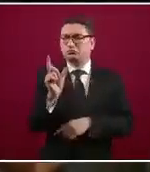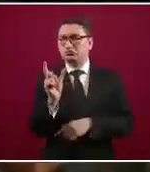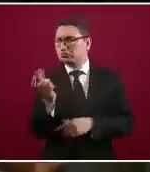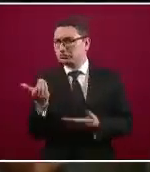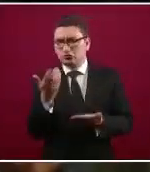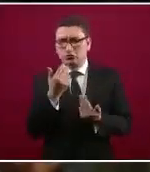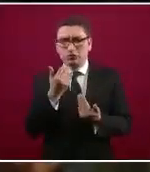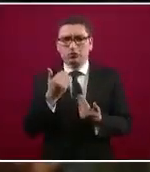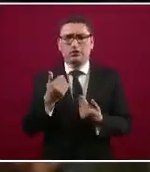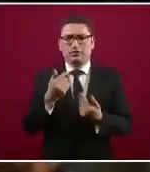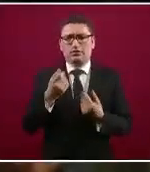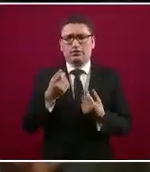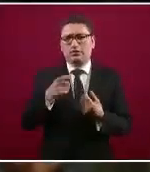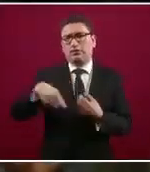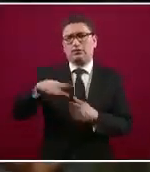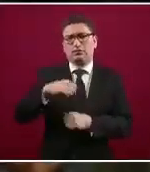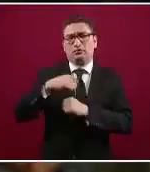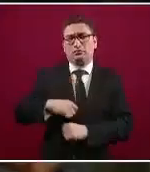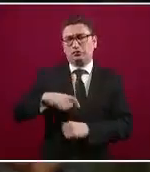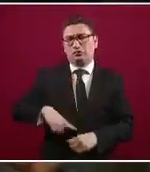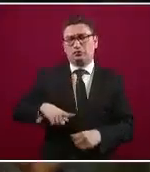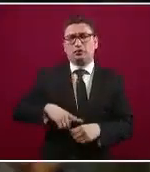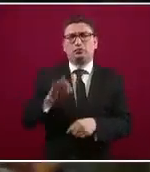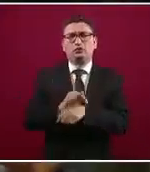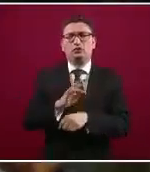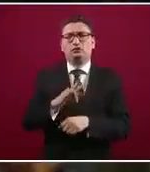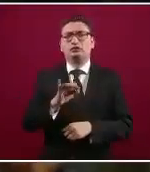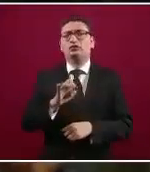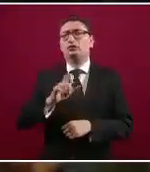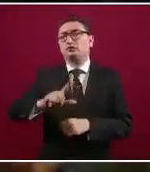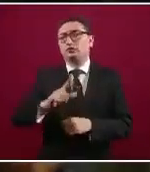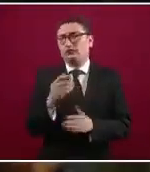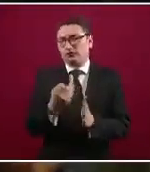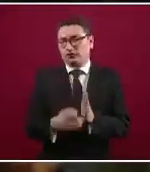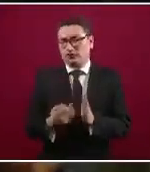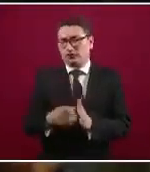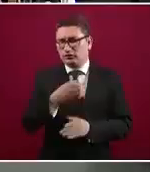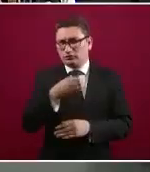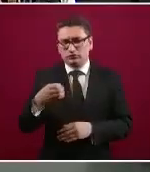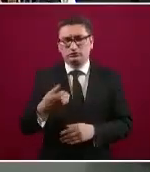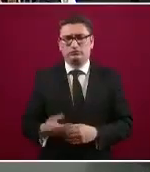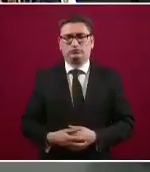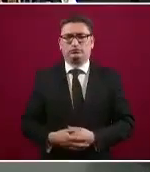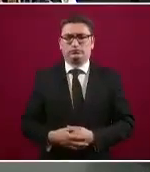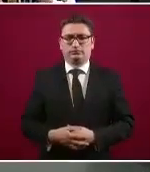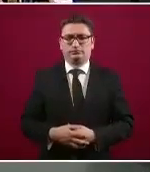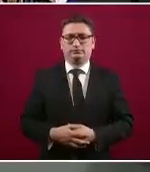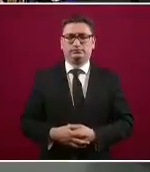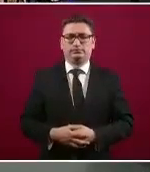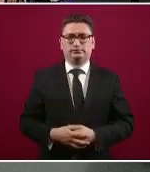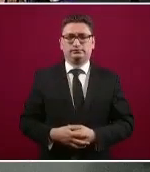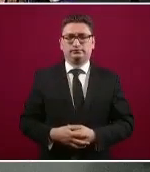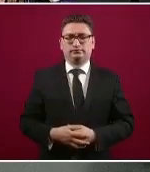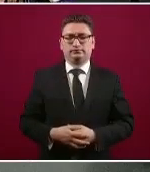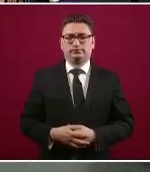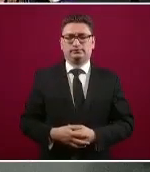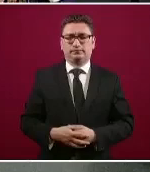que sean los funcionarios de Protección Civil, ¿no? Esa es mi pregunta. Gracias.